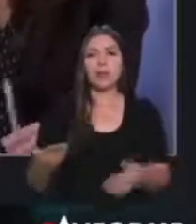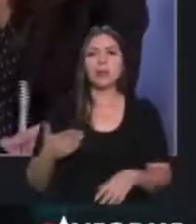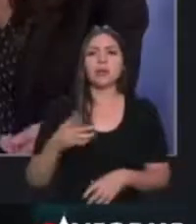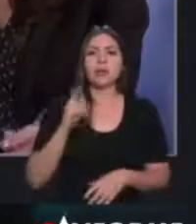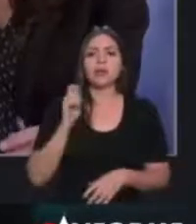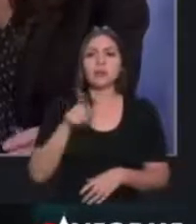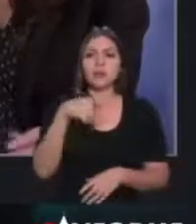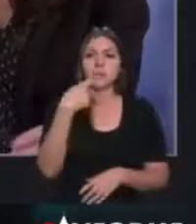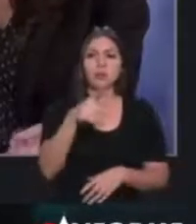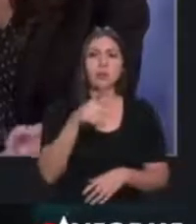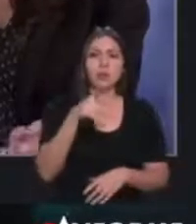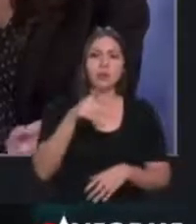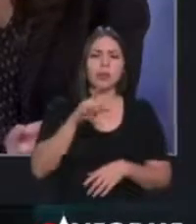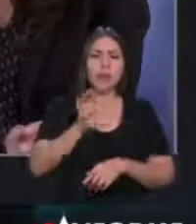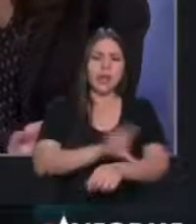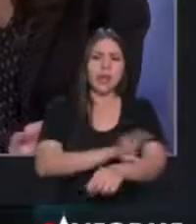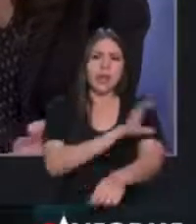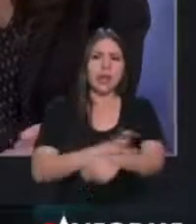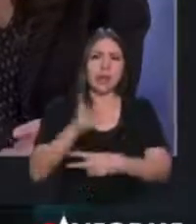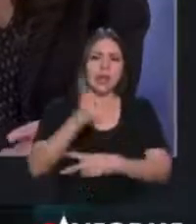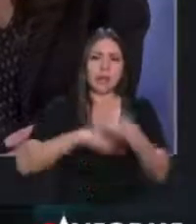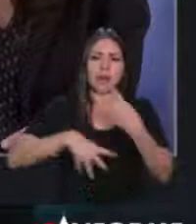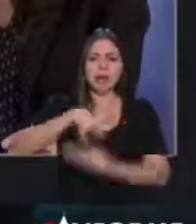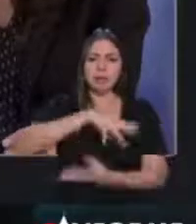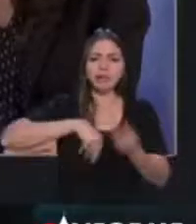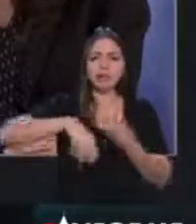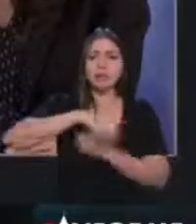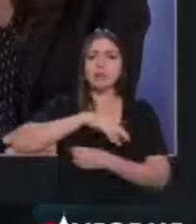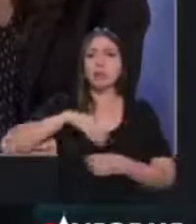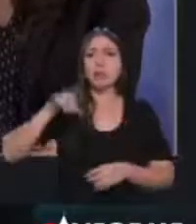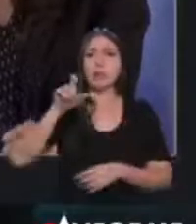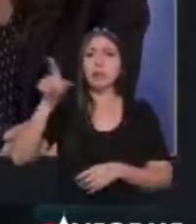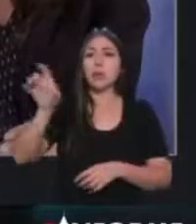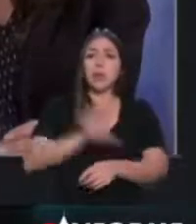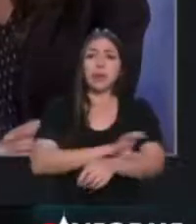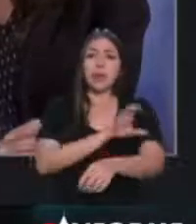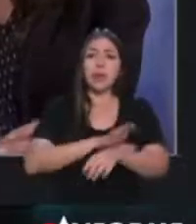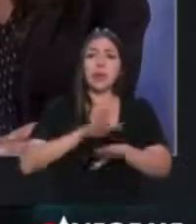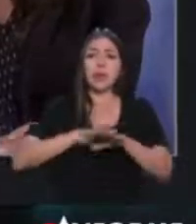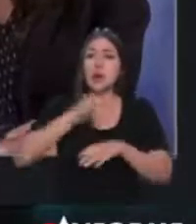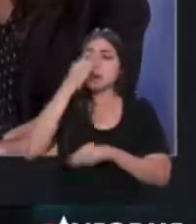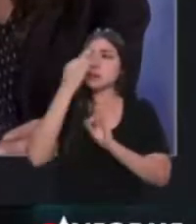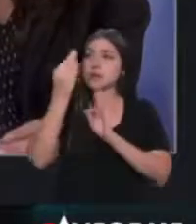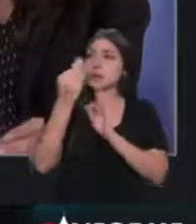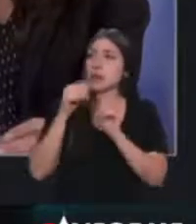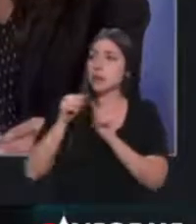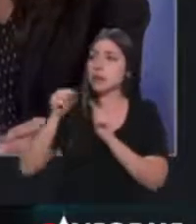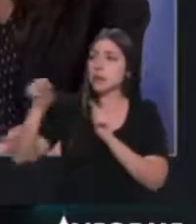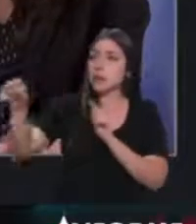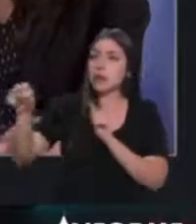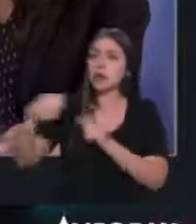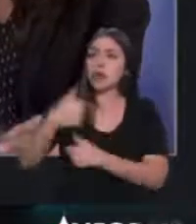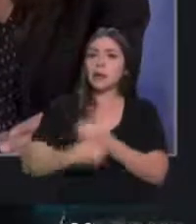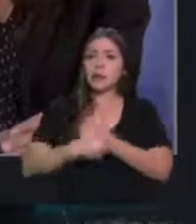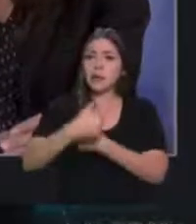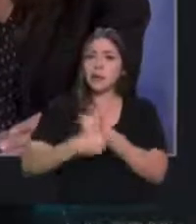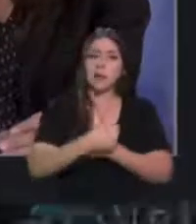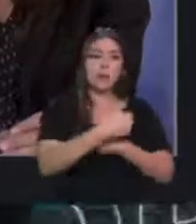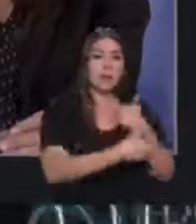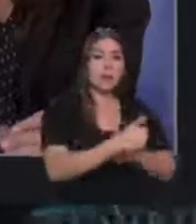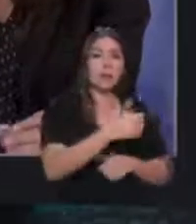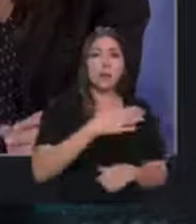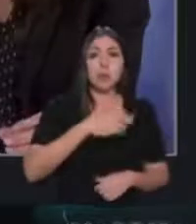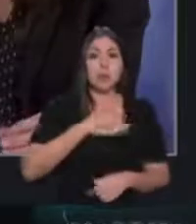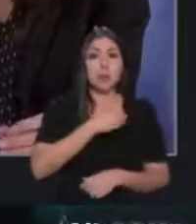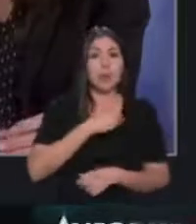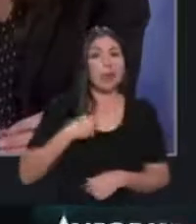a producir la energía, y la energía que esté más barata en el punto más cercano donde se requiere, ahí sí vas a competir. Yo ya no estoy obligada,